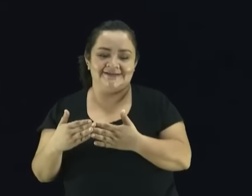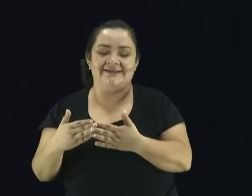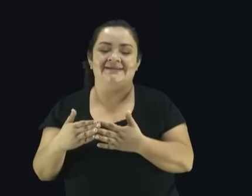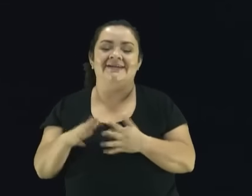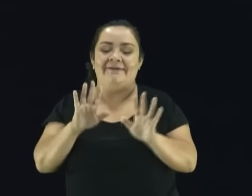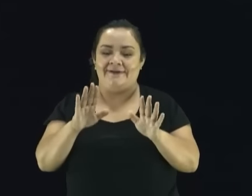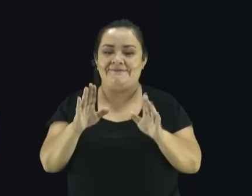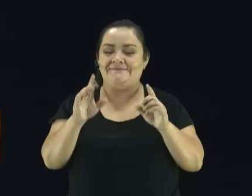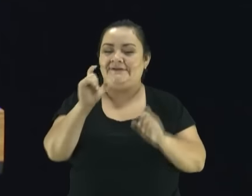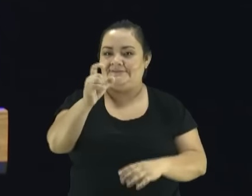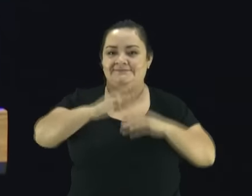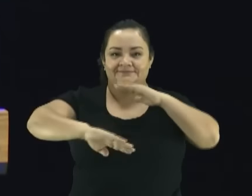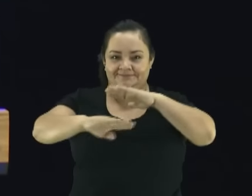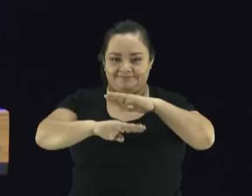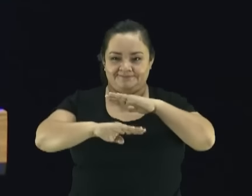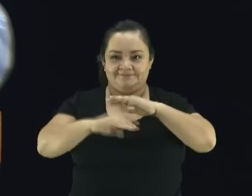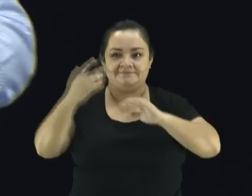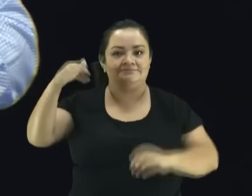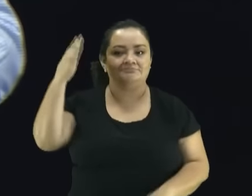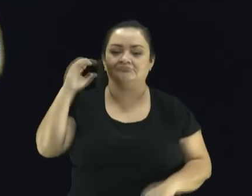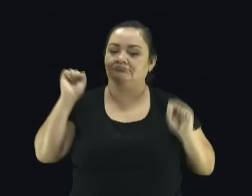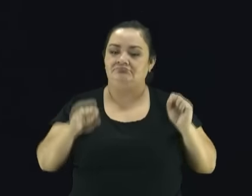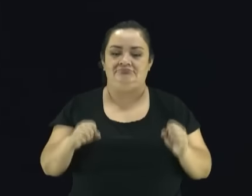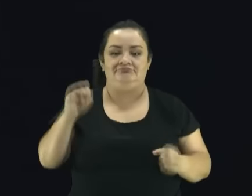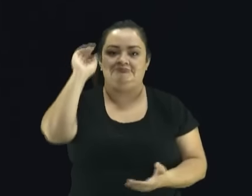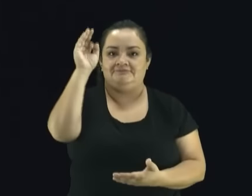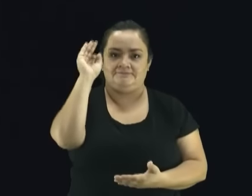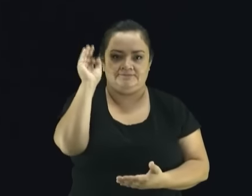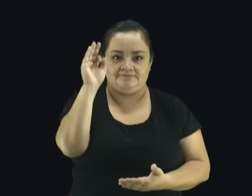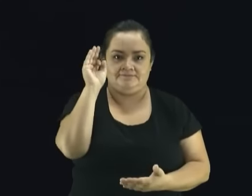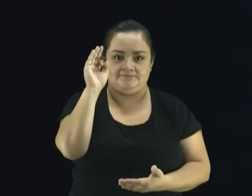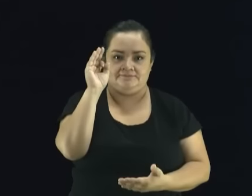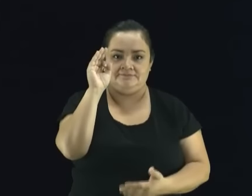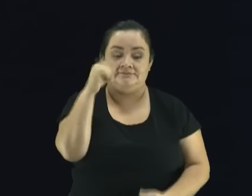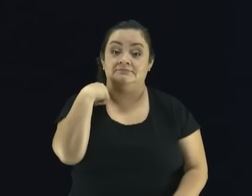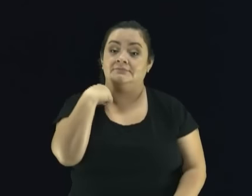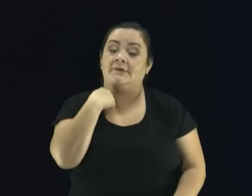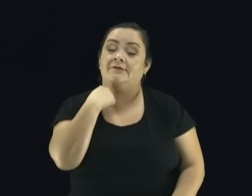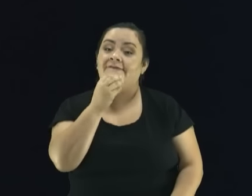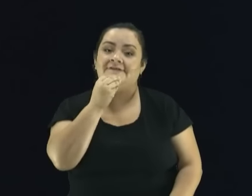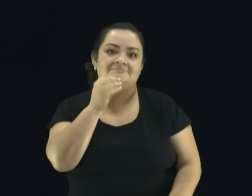palabras básicas antes no podía predicar así porque no estaba tan